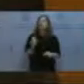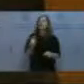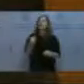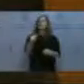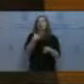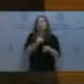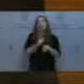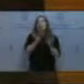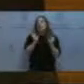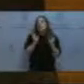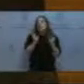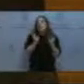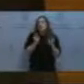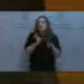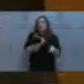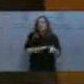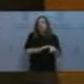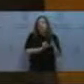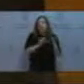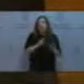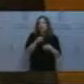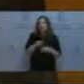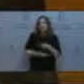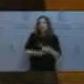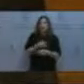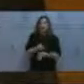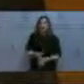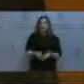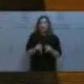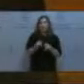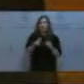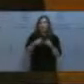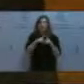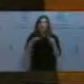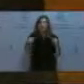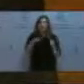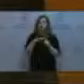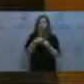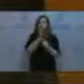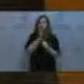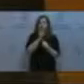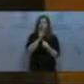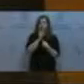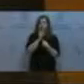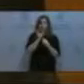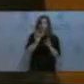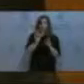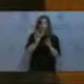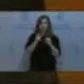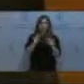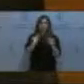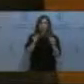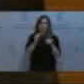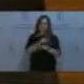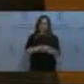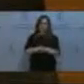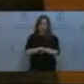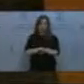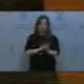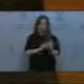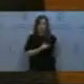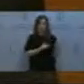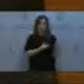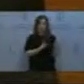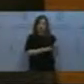juego de las izquierdas y van a dejar a Asturias en una situación muy complicada cuando abandonen el Gobierno. Al menos